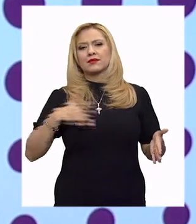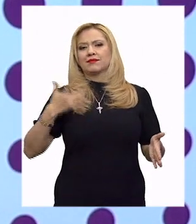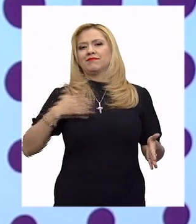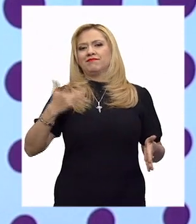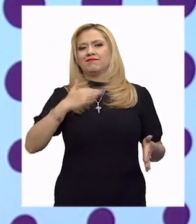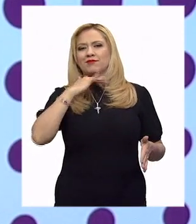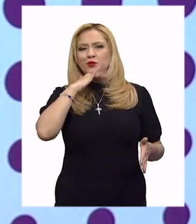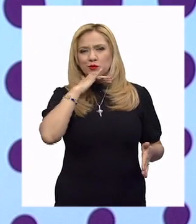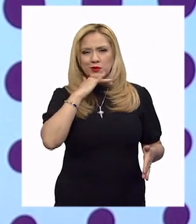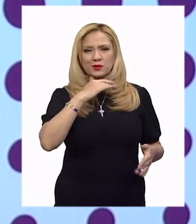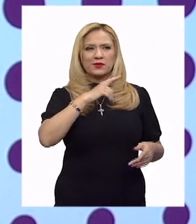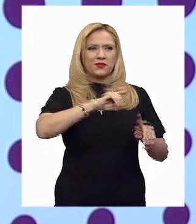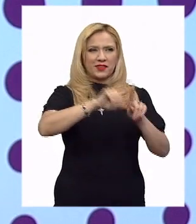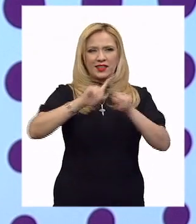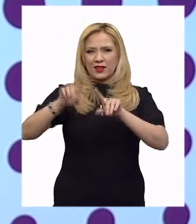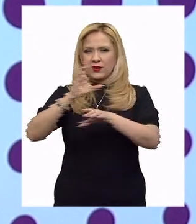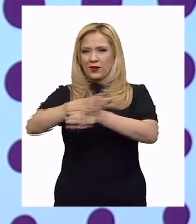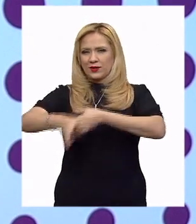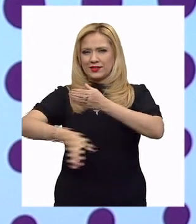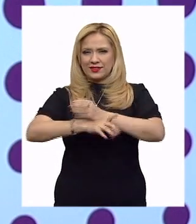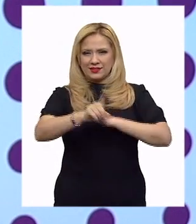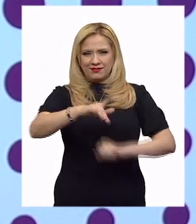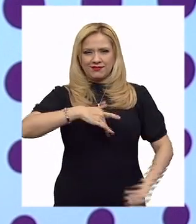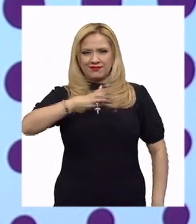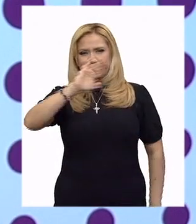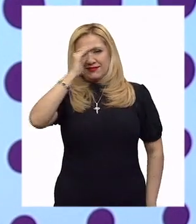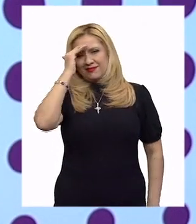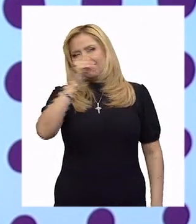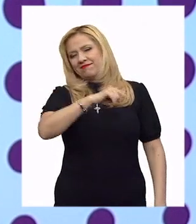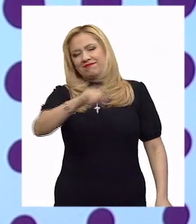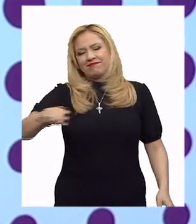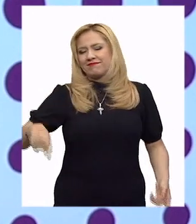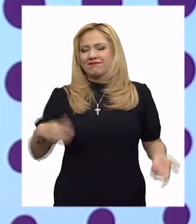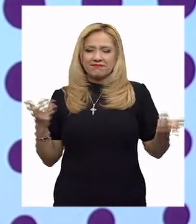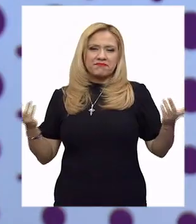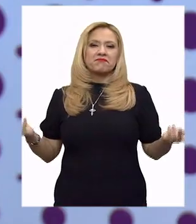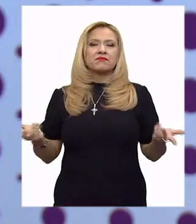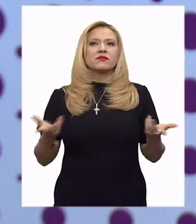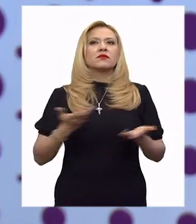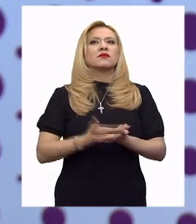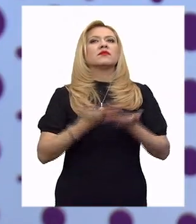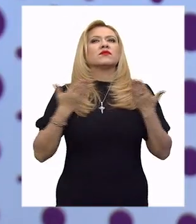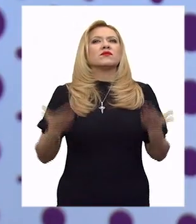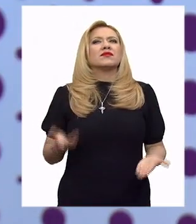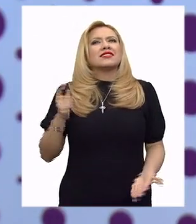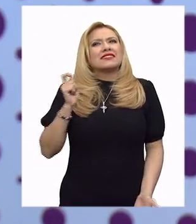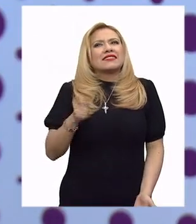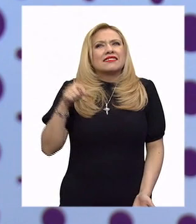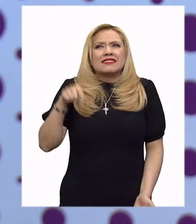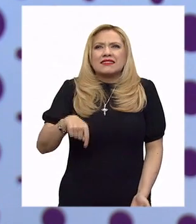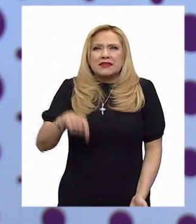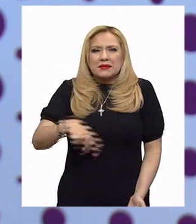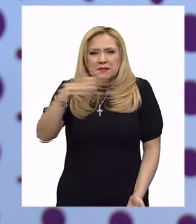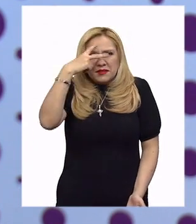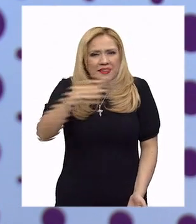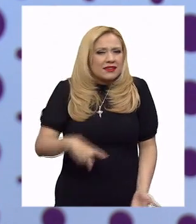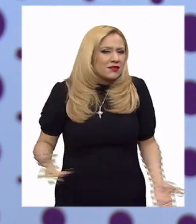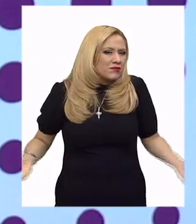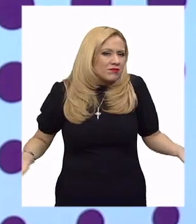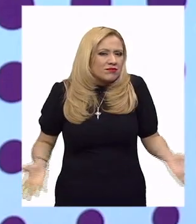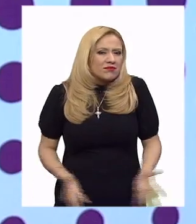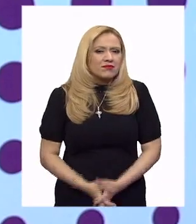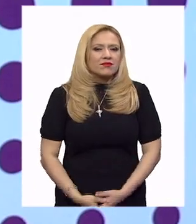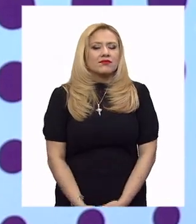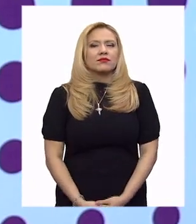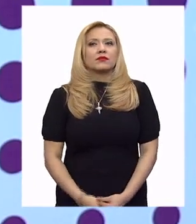en nuestro país y en algunas otras partes del mundo, pero ¿cuál es la situación de este fenómeno en nuestro país?